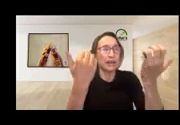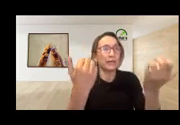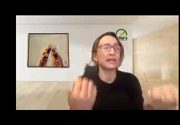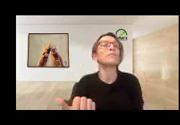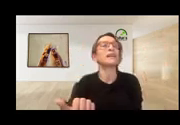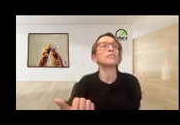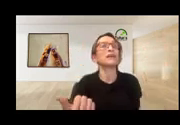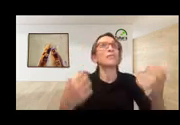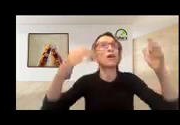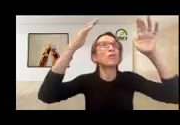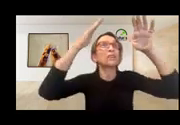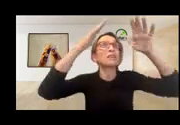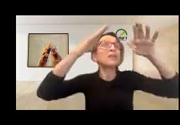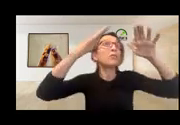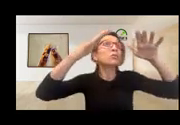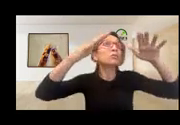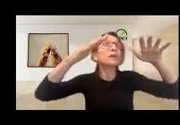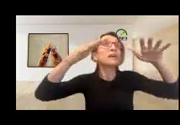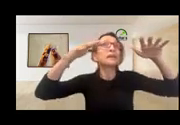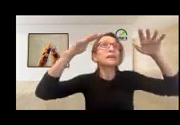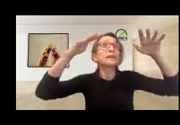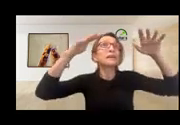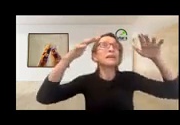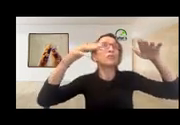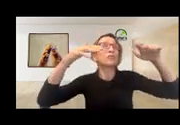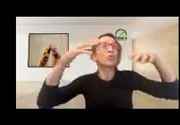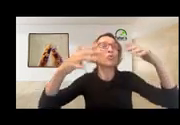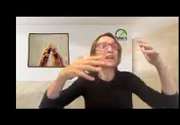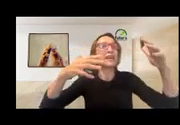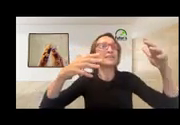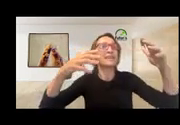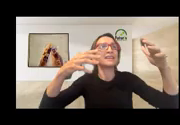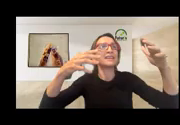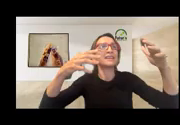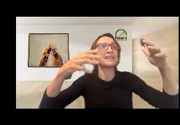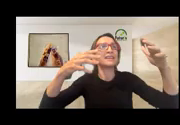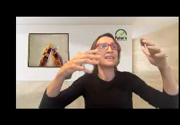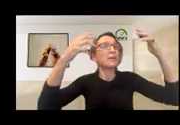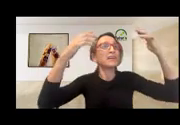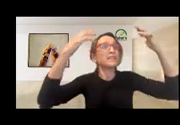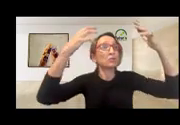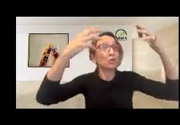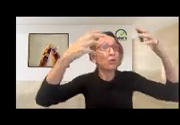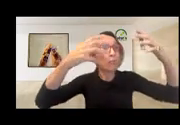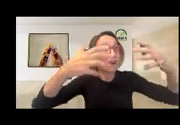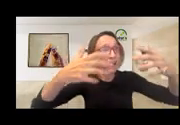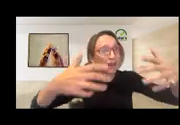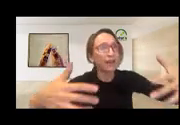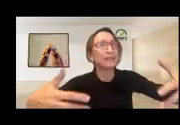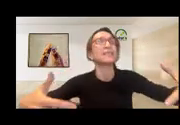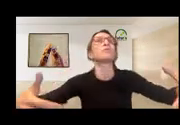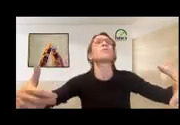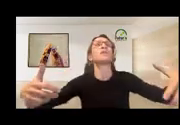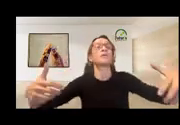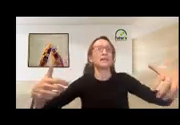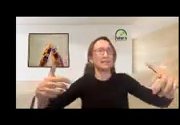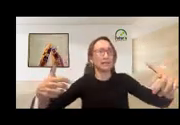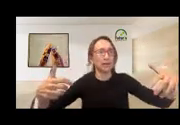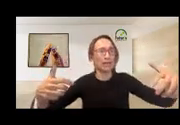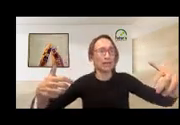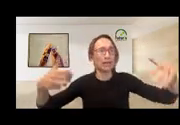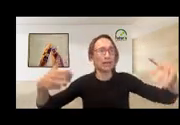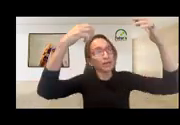¿verdad? Hoy el nivel del mar es más bajo y lo que ocurre es que tiende a haber más erosión para llegar a ese